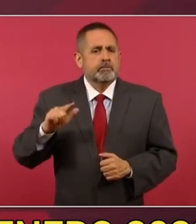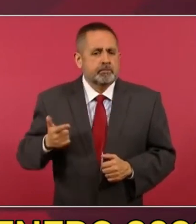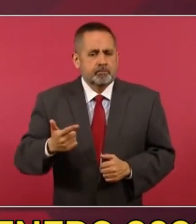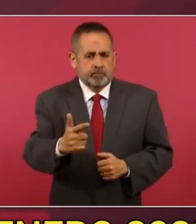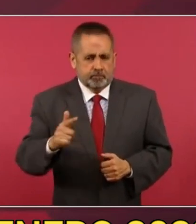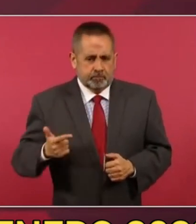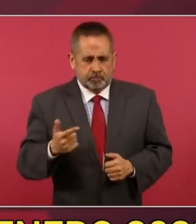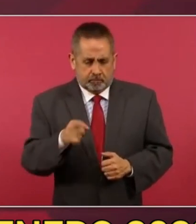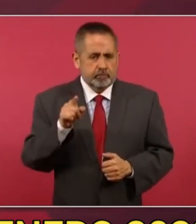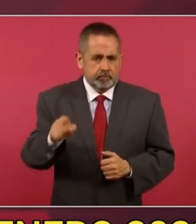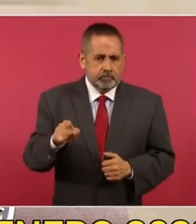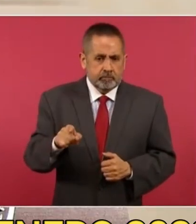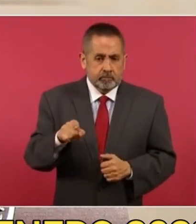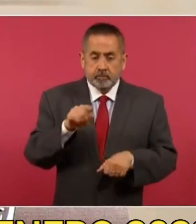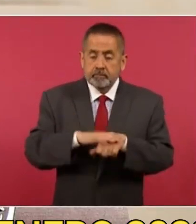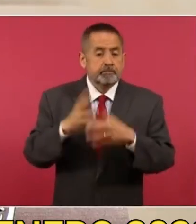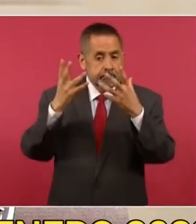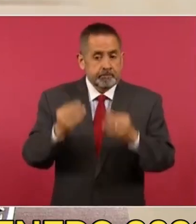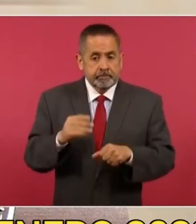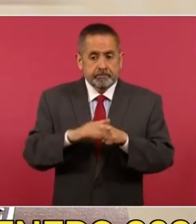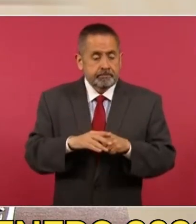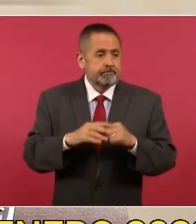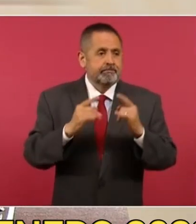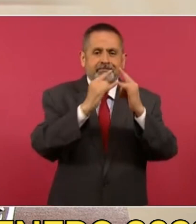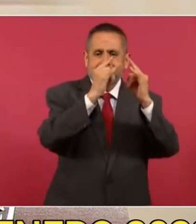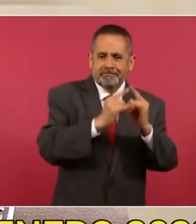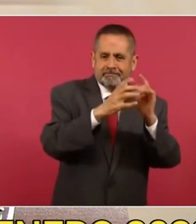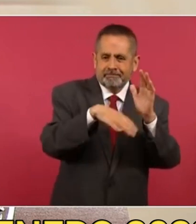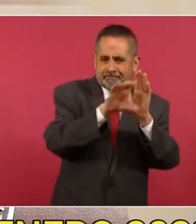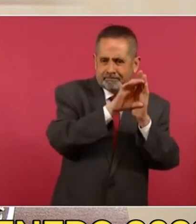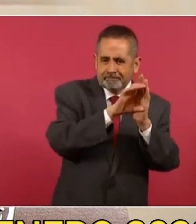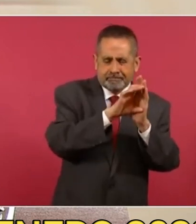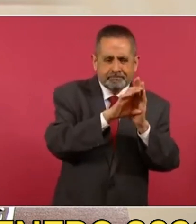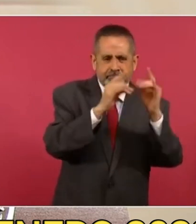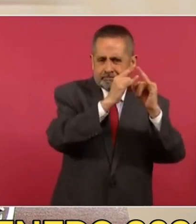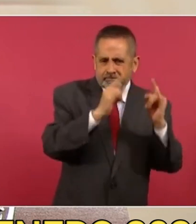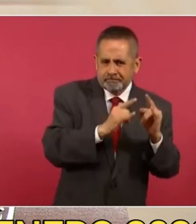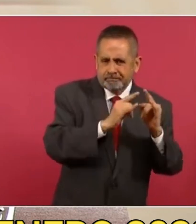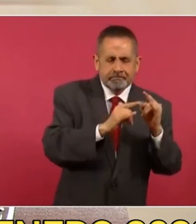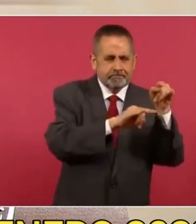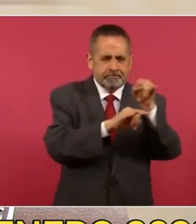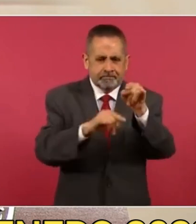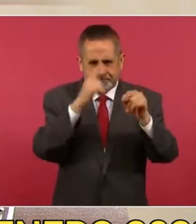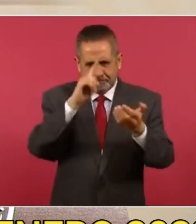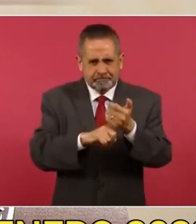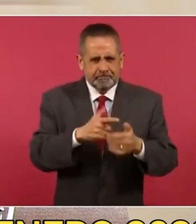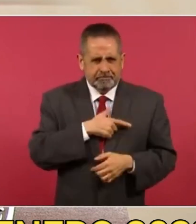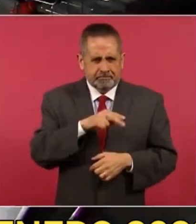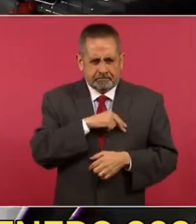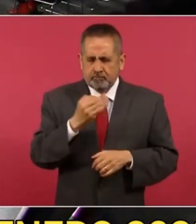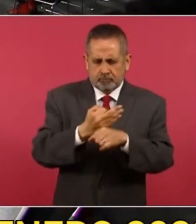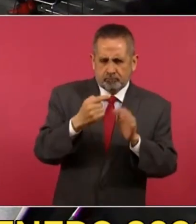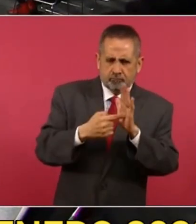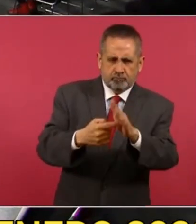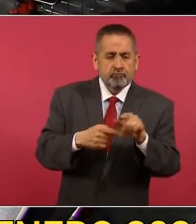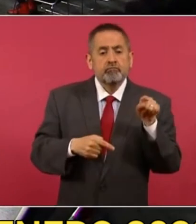Guanajuato es donde tenemos más cuarteles de la Guardia. Ahora lo vemos. O sea,